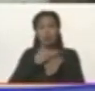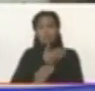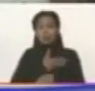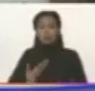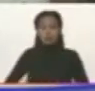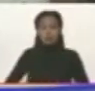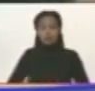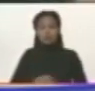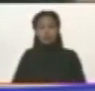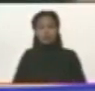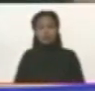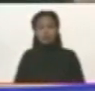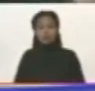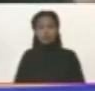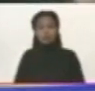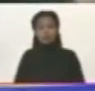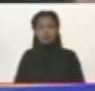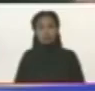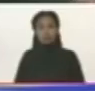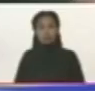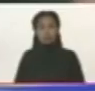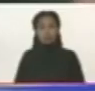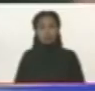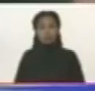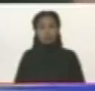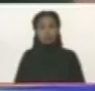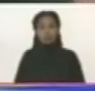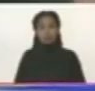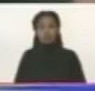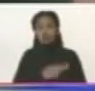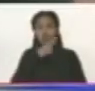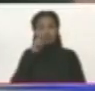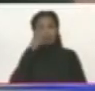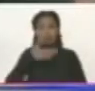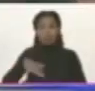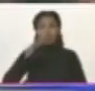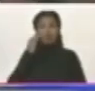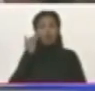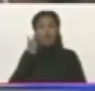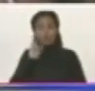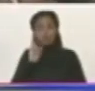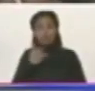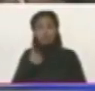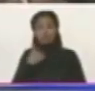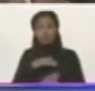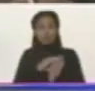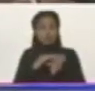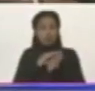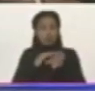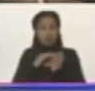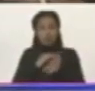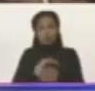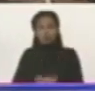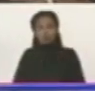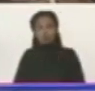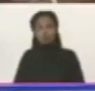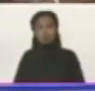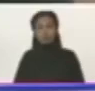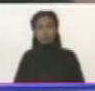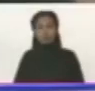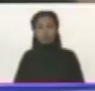pueblo haitiano, presidente Maduro. En nombre del pueblo haitiano. Nous demandons excuses. Le pedimos